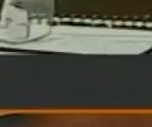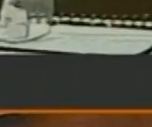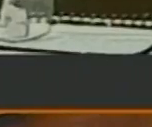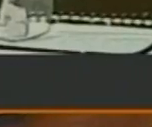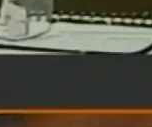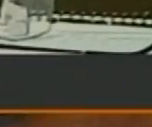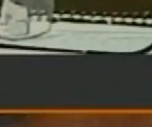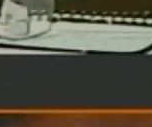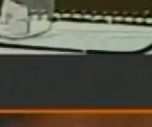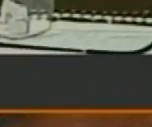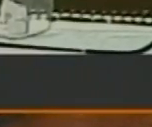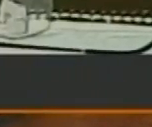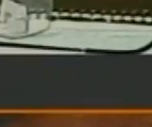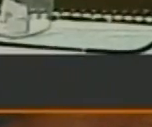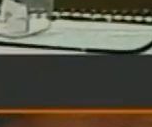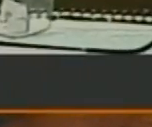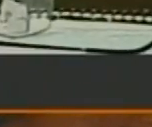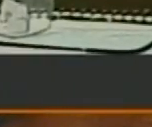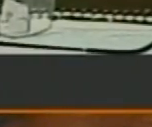Frías,